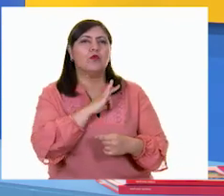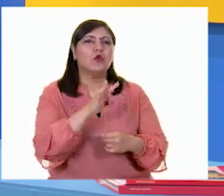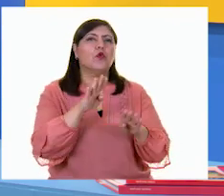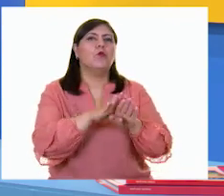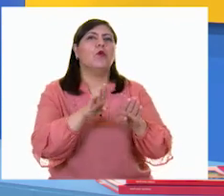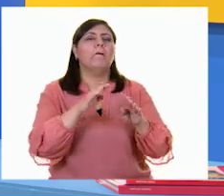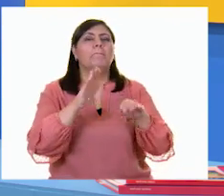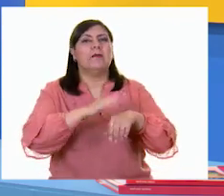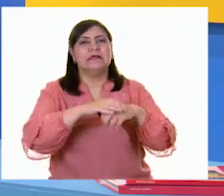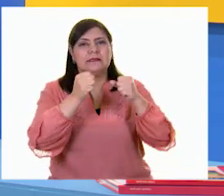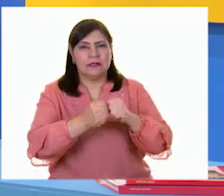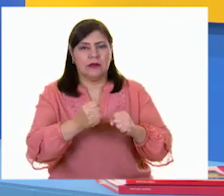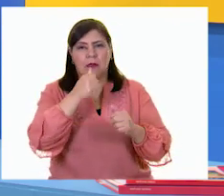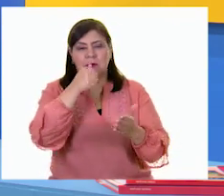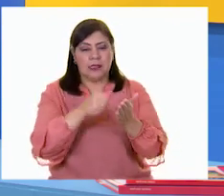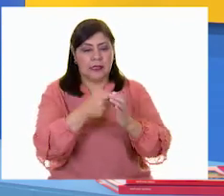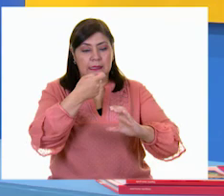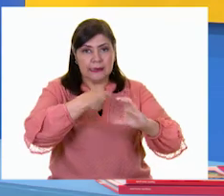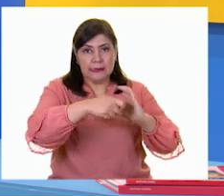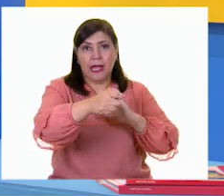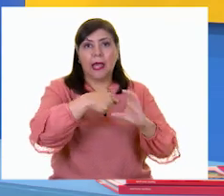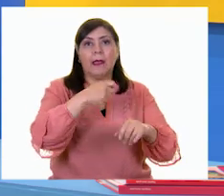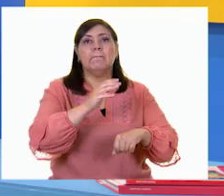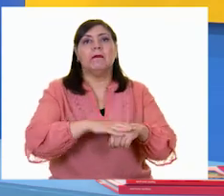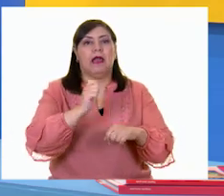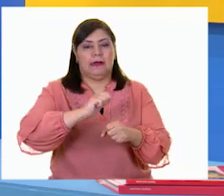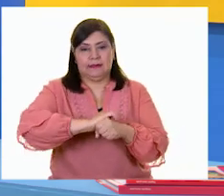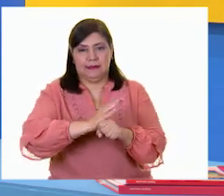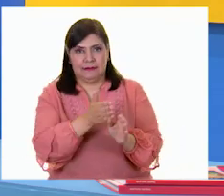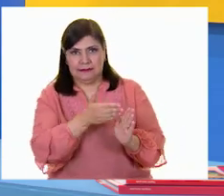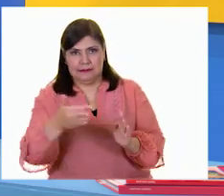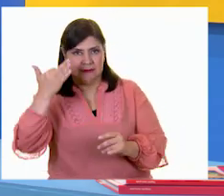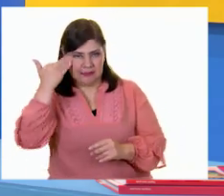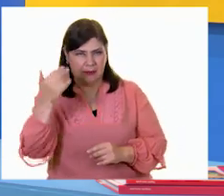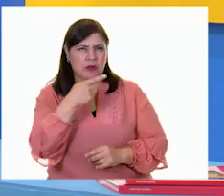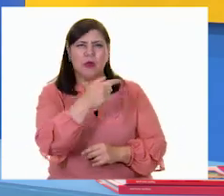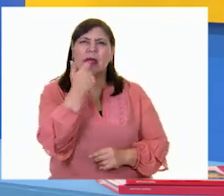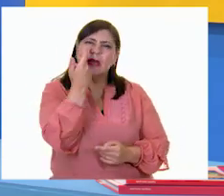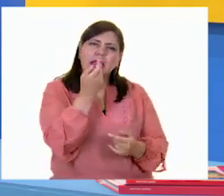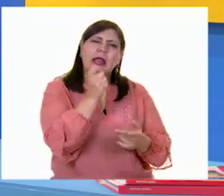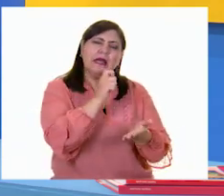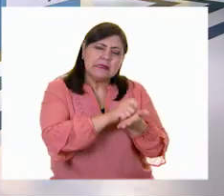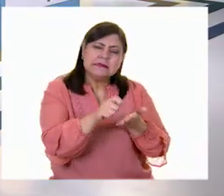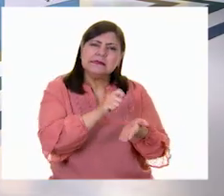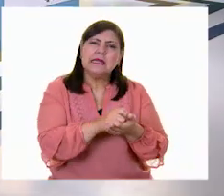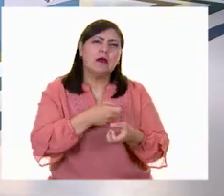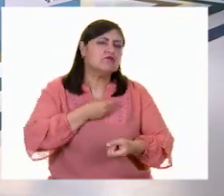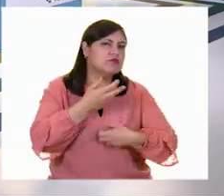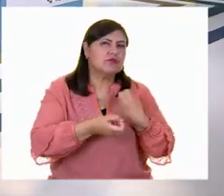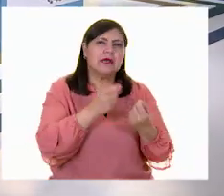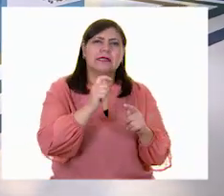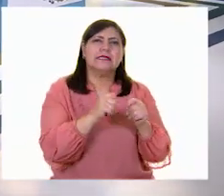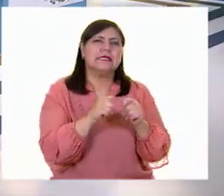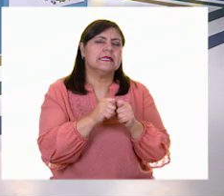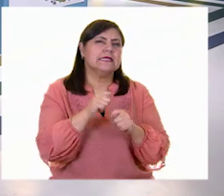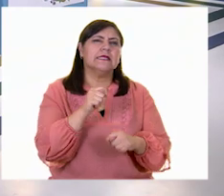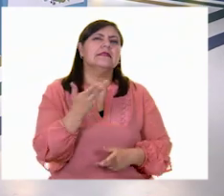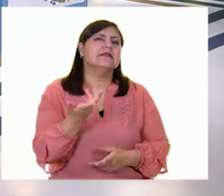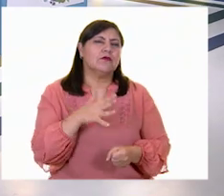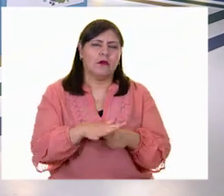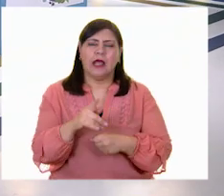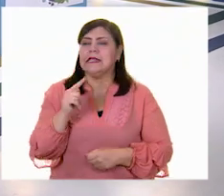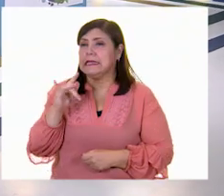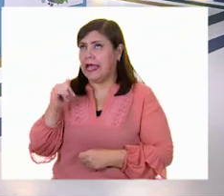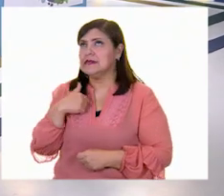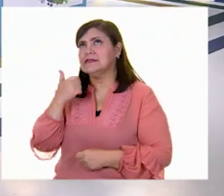seguro de nuestras cartas durante la pandemia. ¿Y qué te gustaría decirle a tu tía, María? Uy, muchas cosas. Quisiera darle las gracias